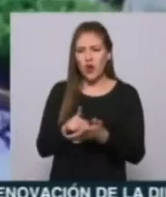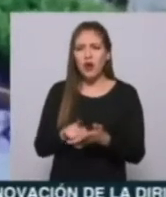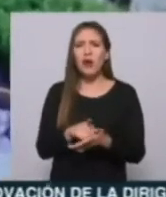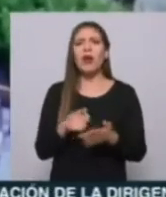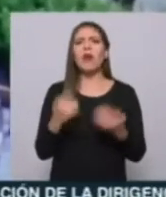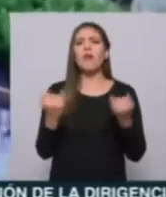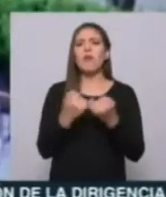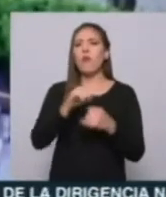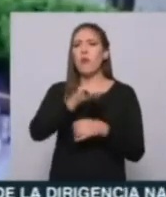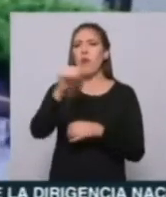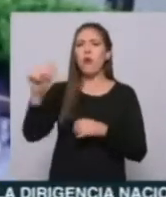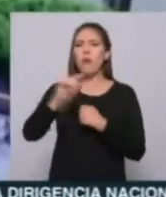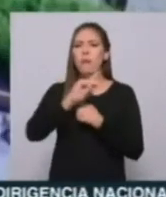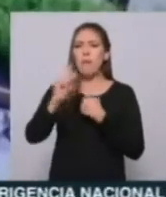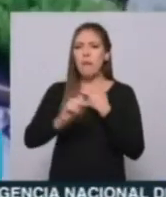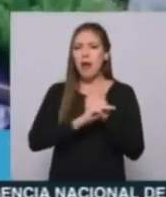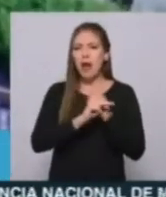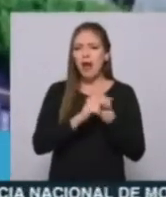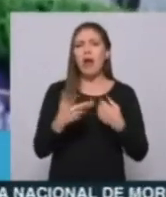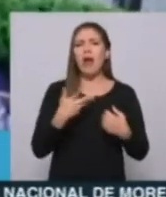otras